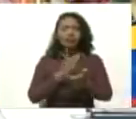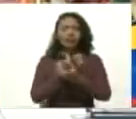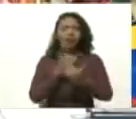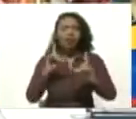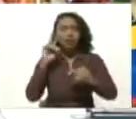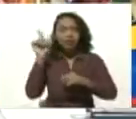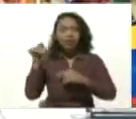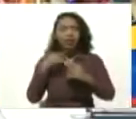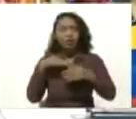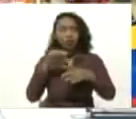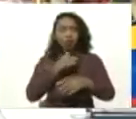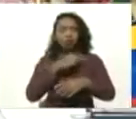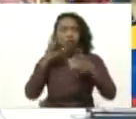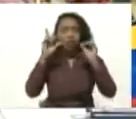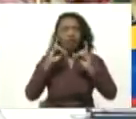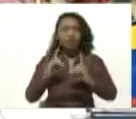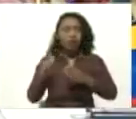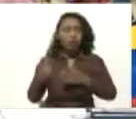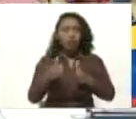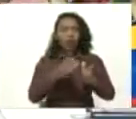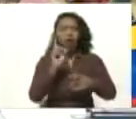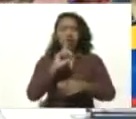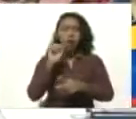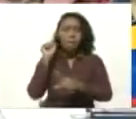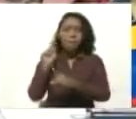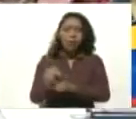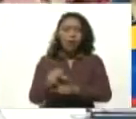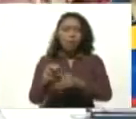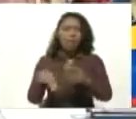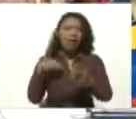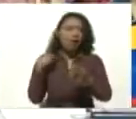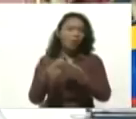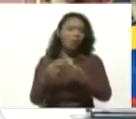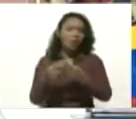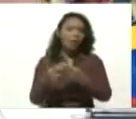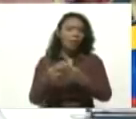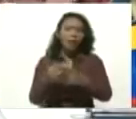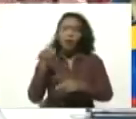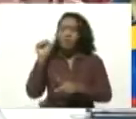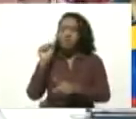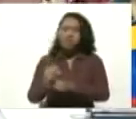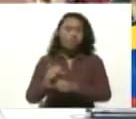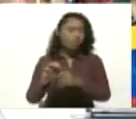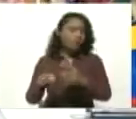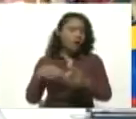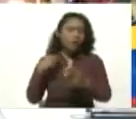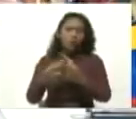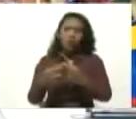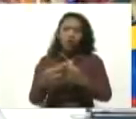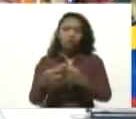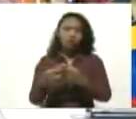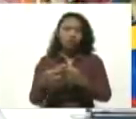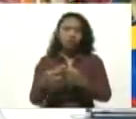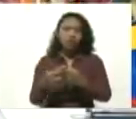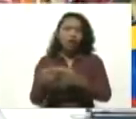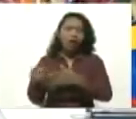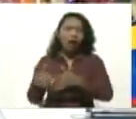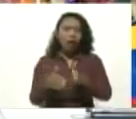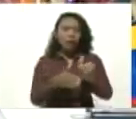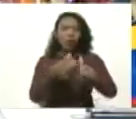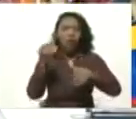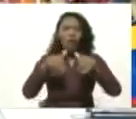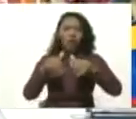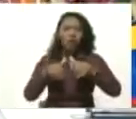el camino que tomamos para no abandonarlo más nunca, para no abandonarlo más nunca. el camino